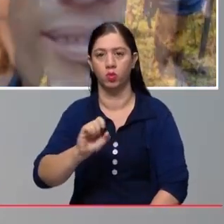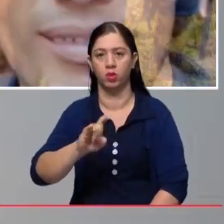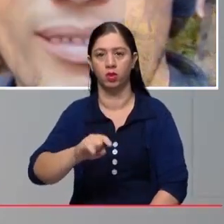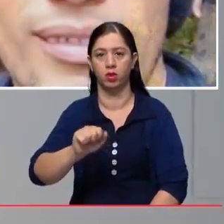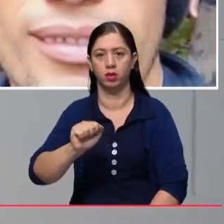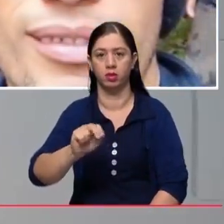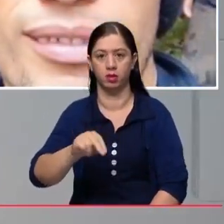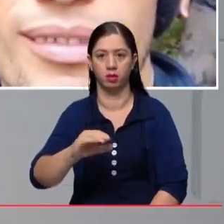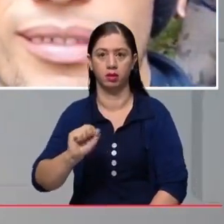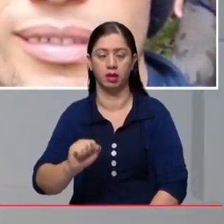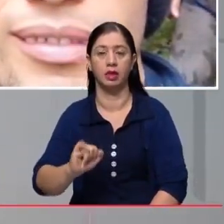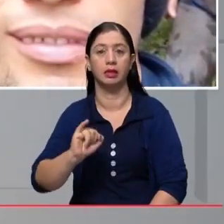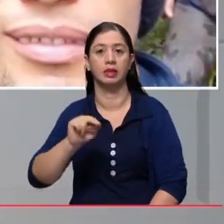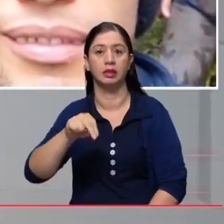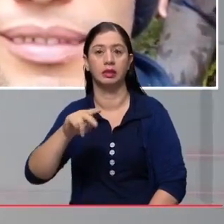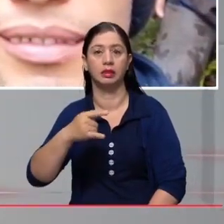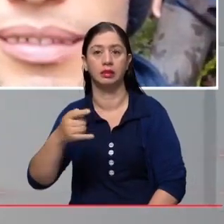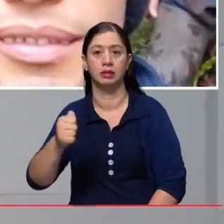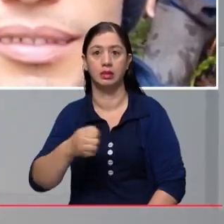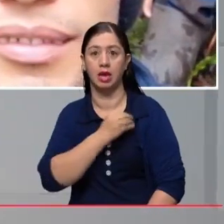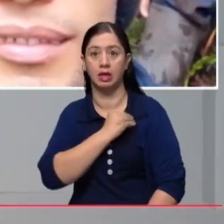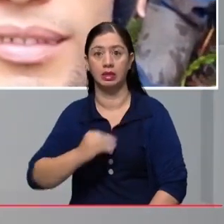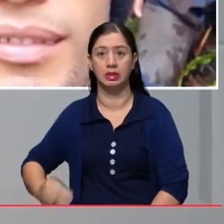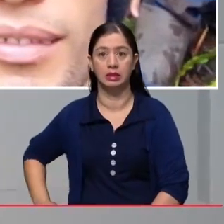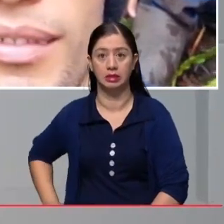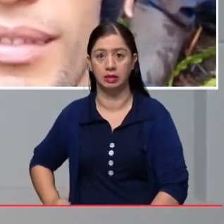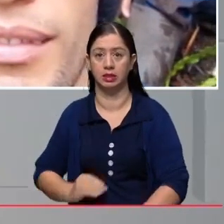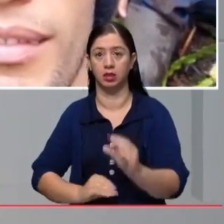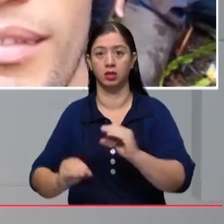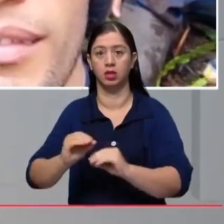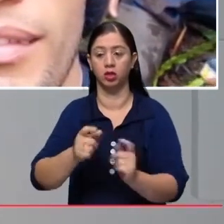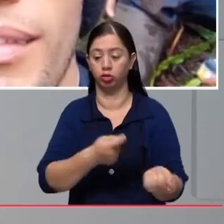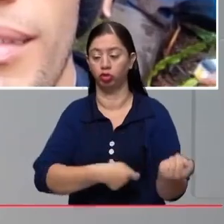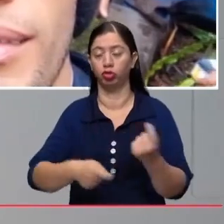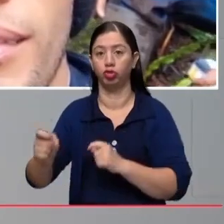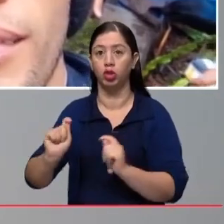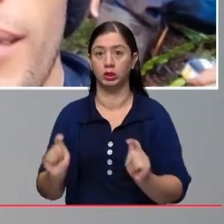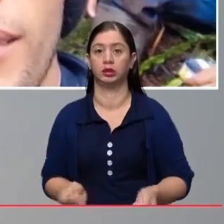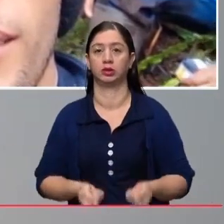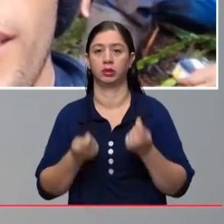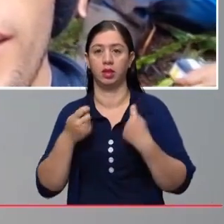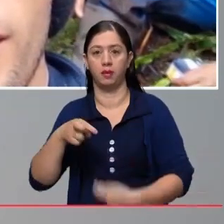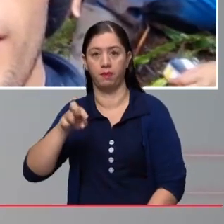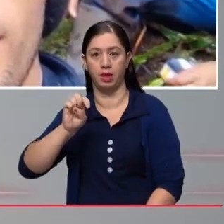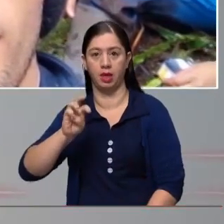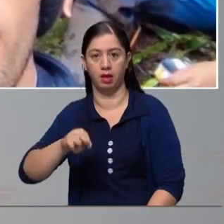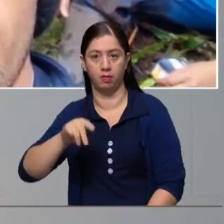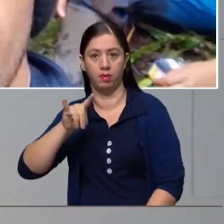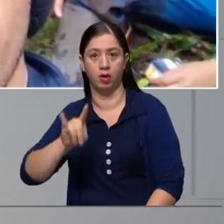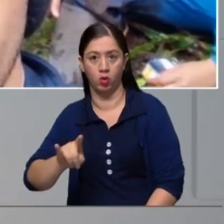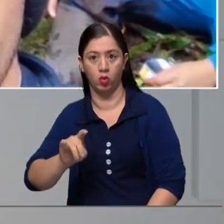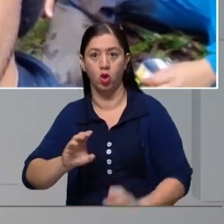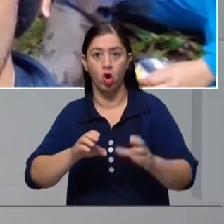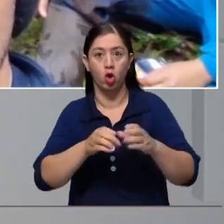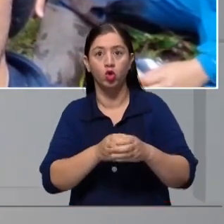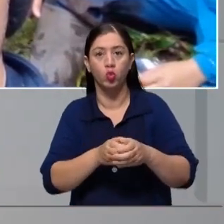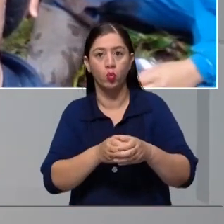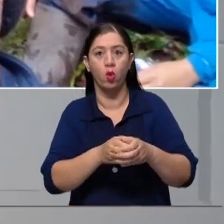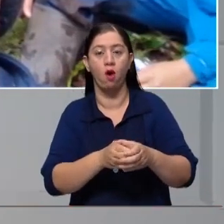Insacauca fueron llevados por rescatistas al PMU del Río Sucio. El resto del grupo permanece en una